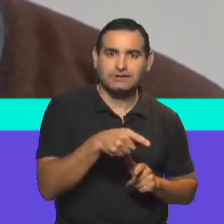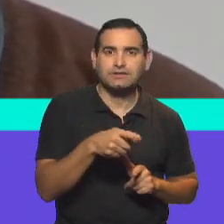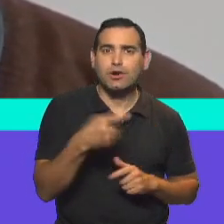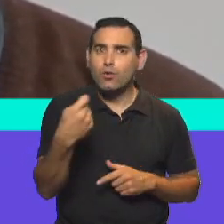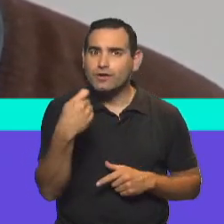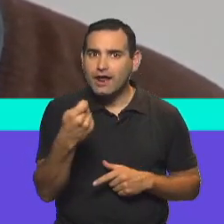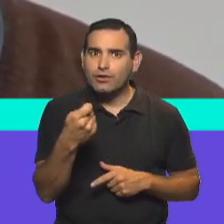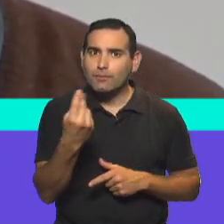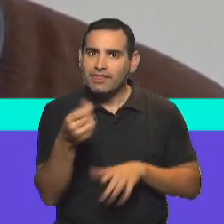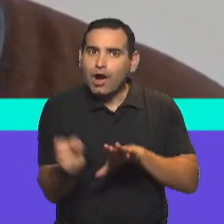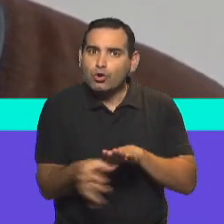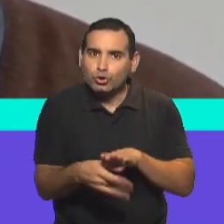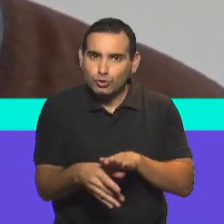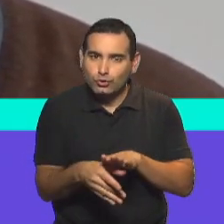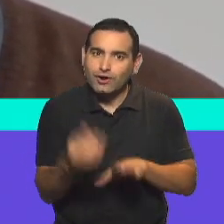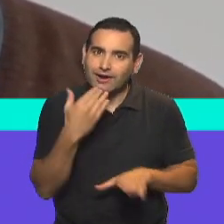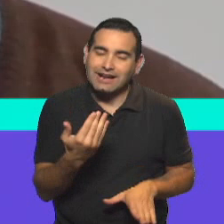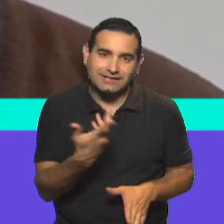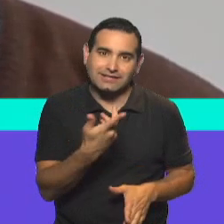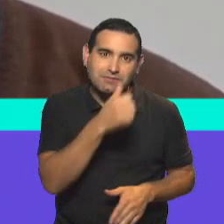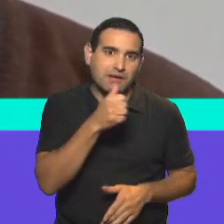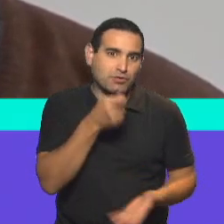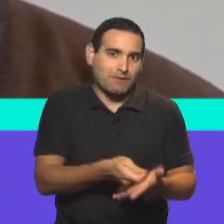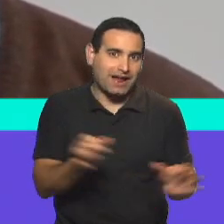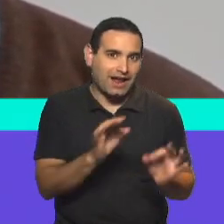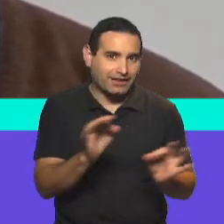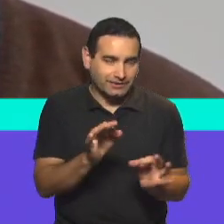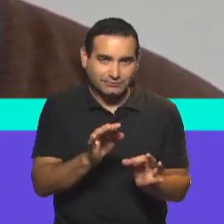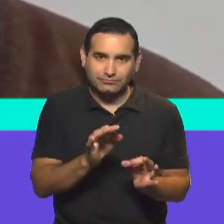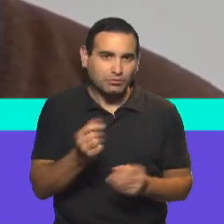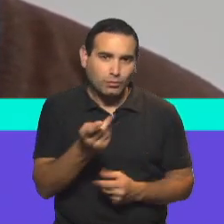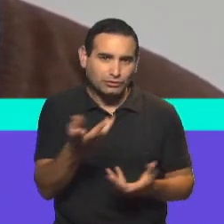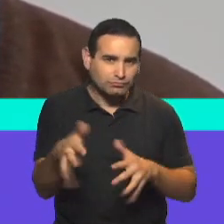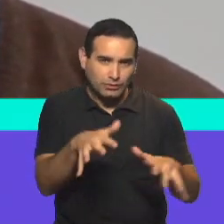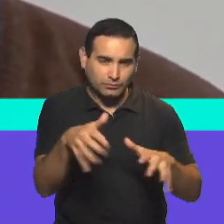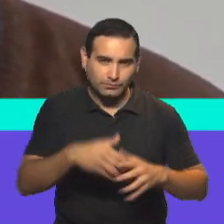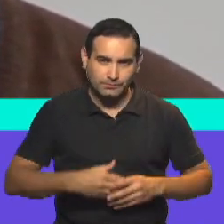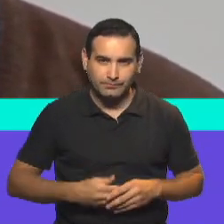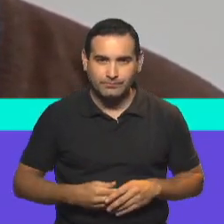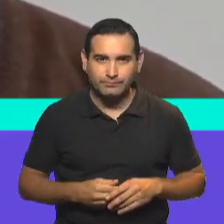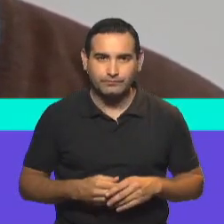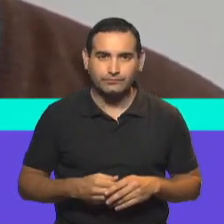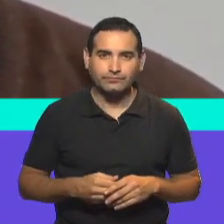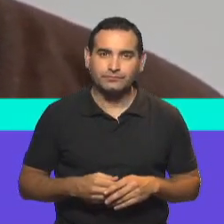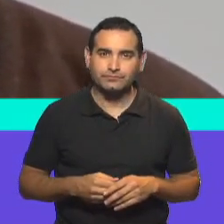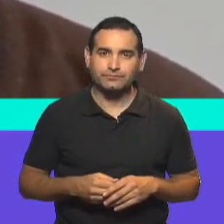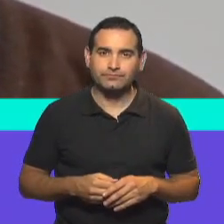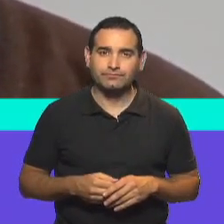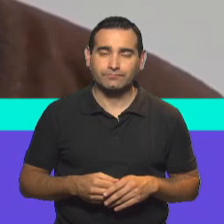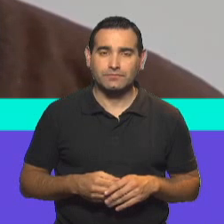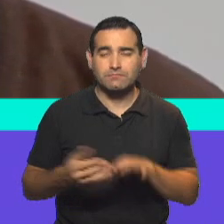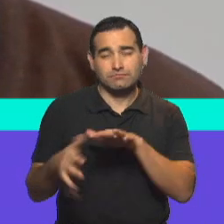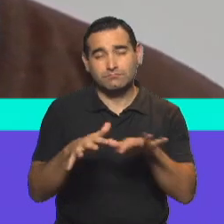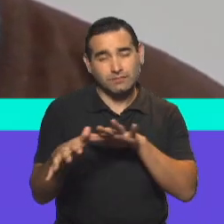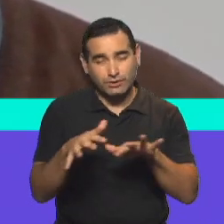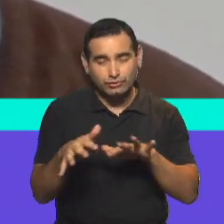implementando puede ahorrar mensualmente al no tener que comprar justamente estos medicamentos que vos haces hincapié? Mirá, en